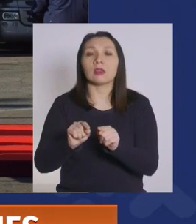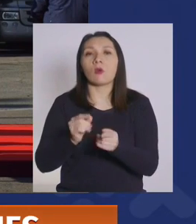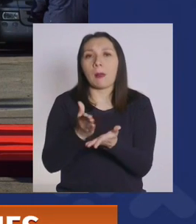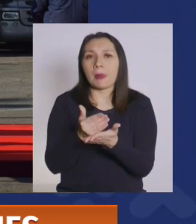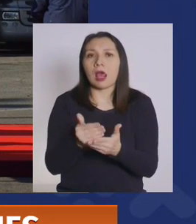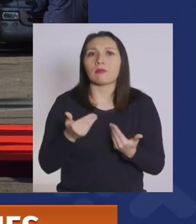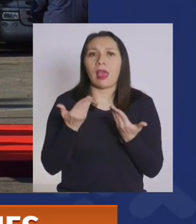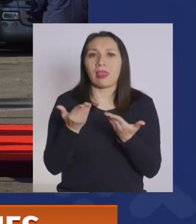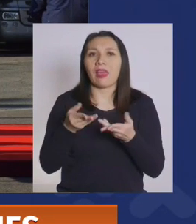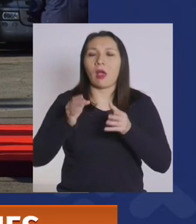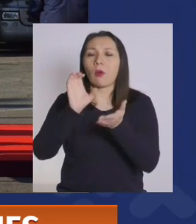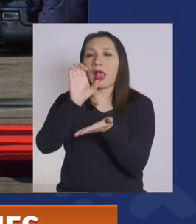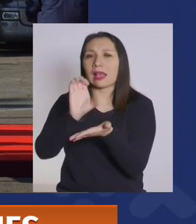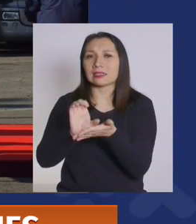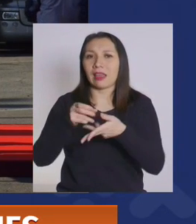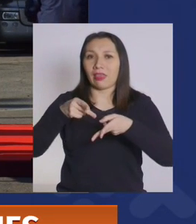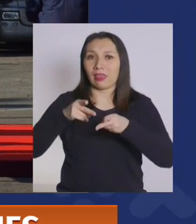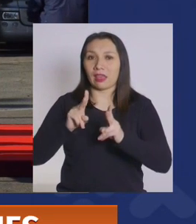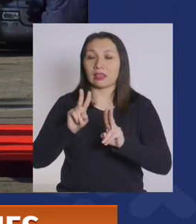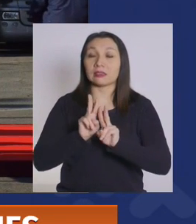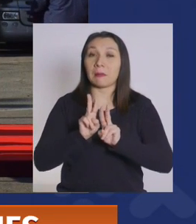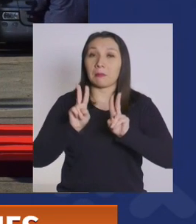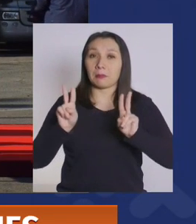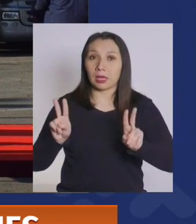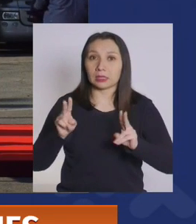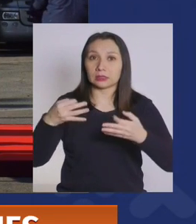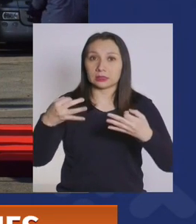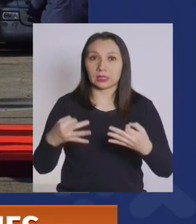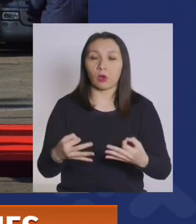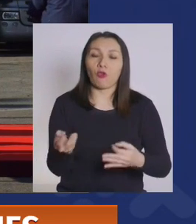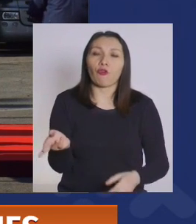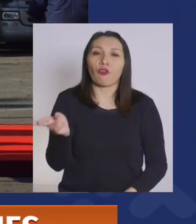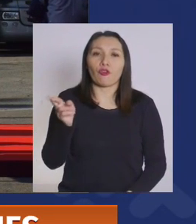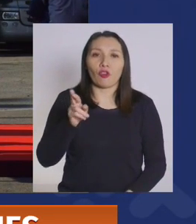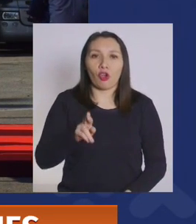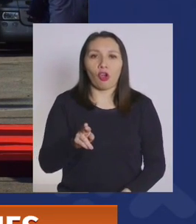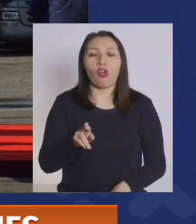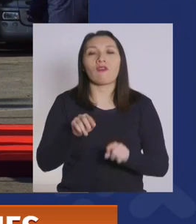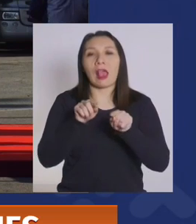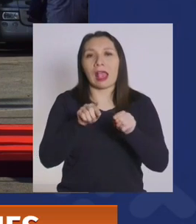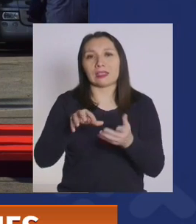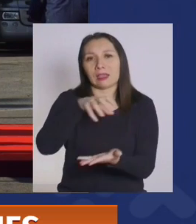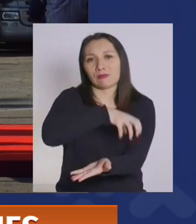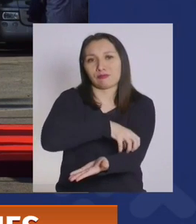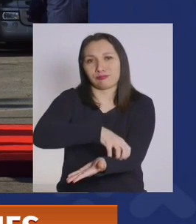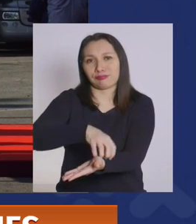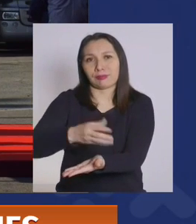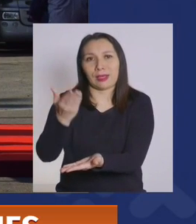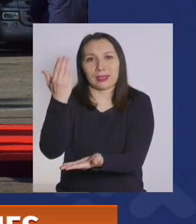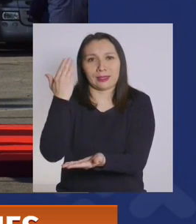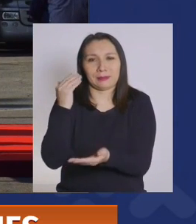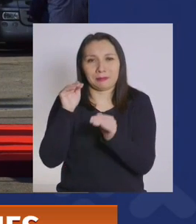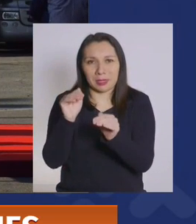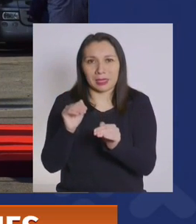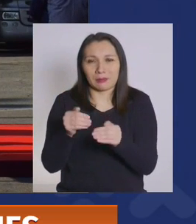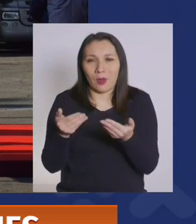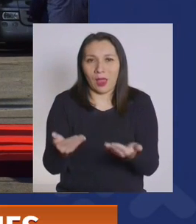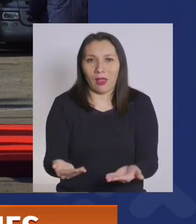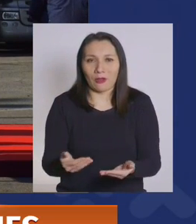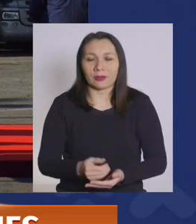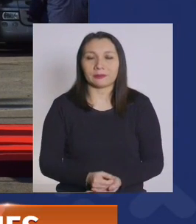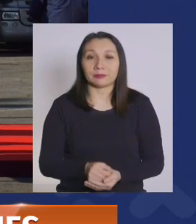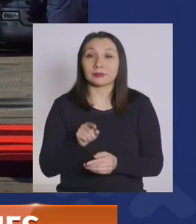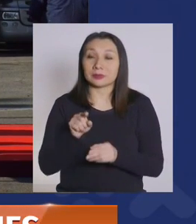Estado de Derecho y que la paz y la seguridad vuelvan a reinar en esas regiones. Queremos en